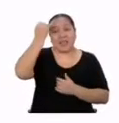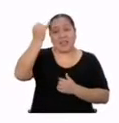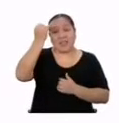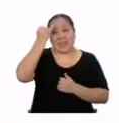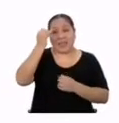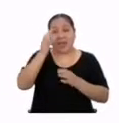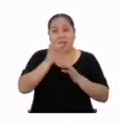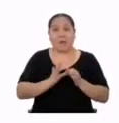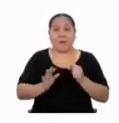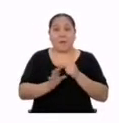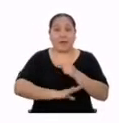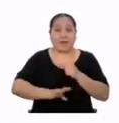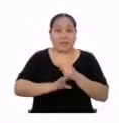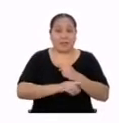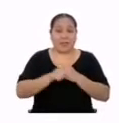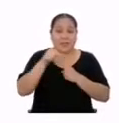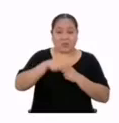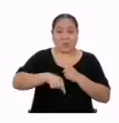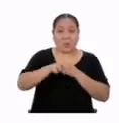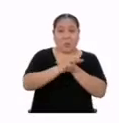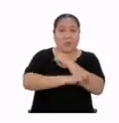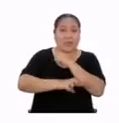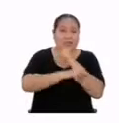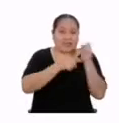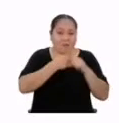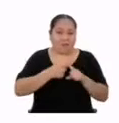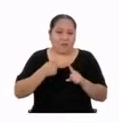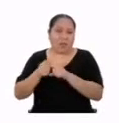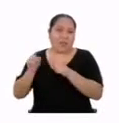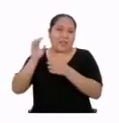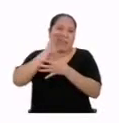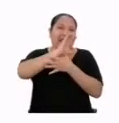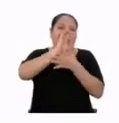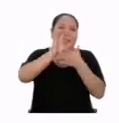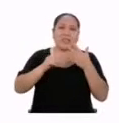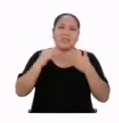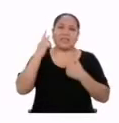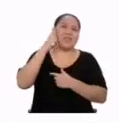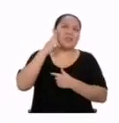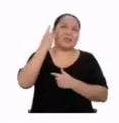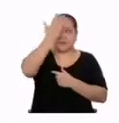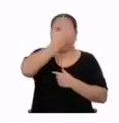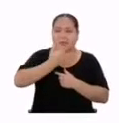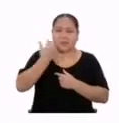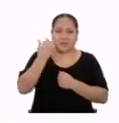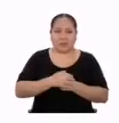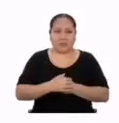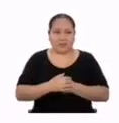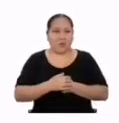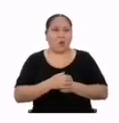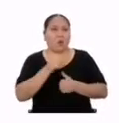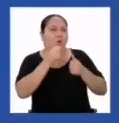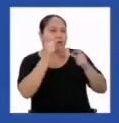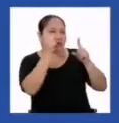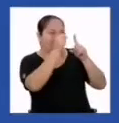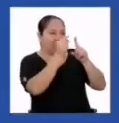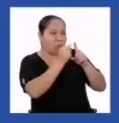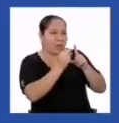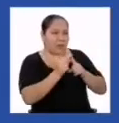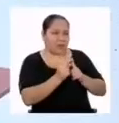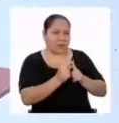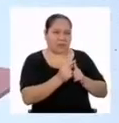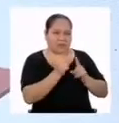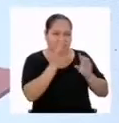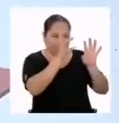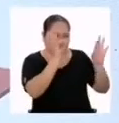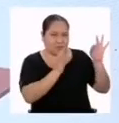diverso en cuanto a rasgos y características. Esta vez, ¿qué nos revelan las palabras claves? ¿Me ayudas, Yanira?